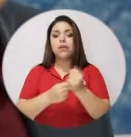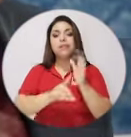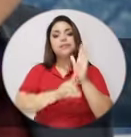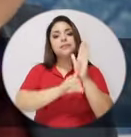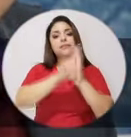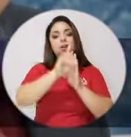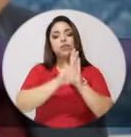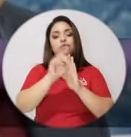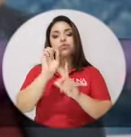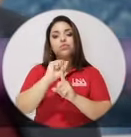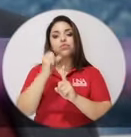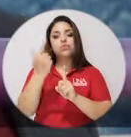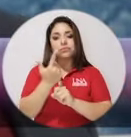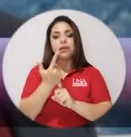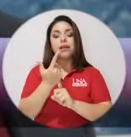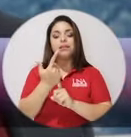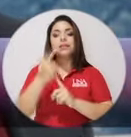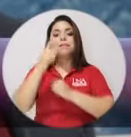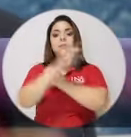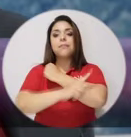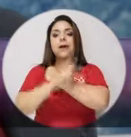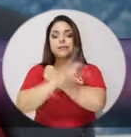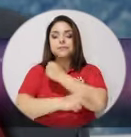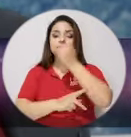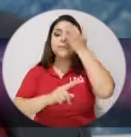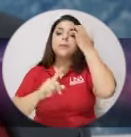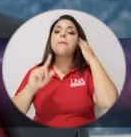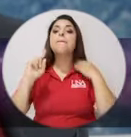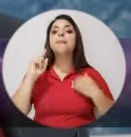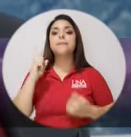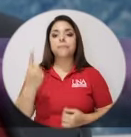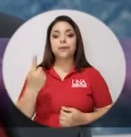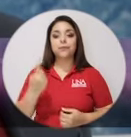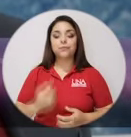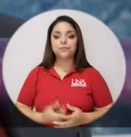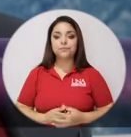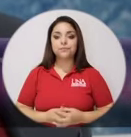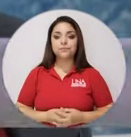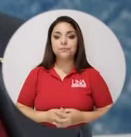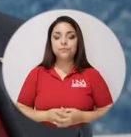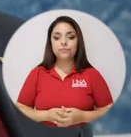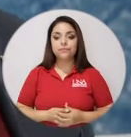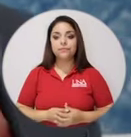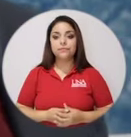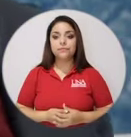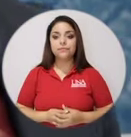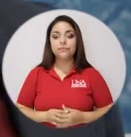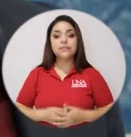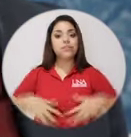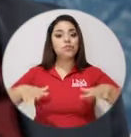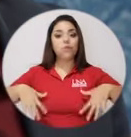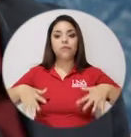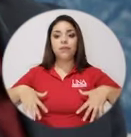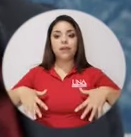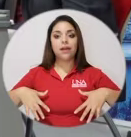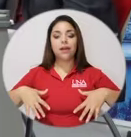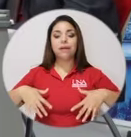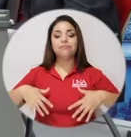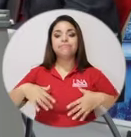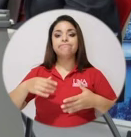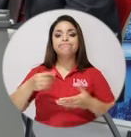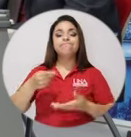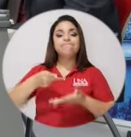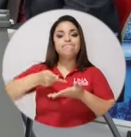al desarrollo social del país. Primero, si no hubiésemos tenido la inversión